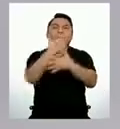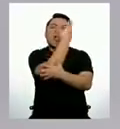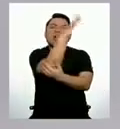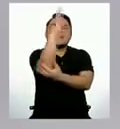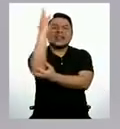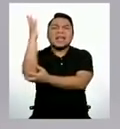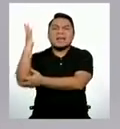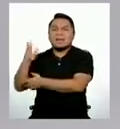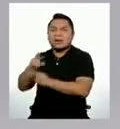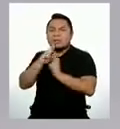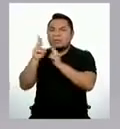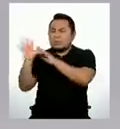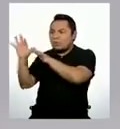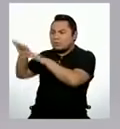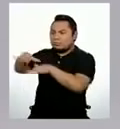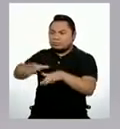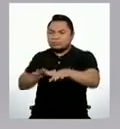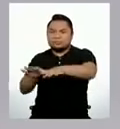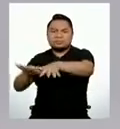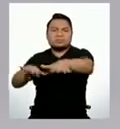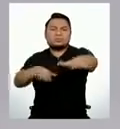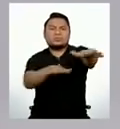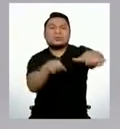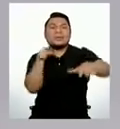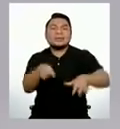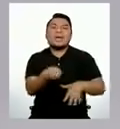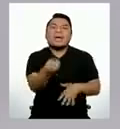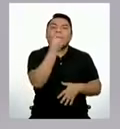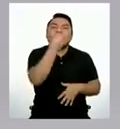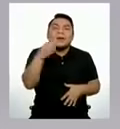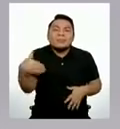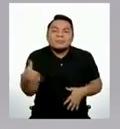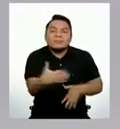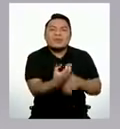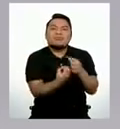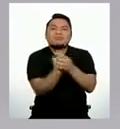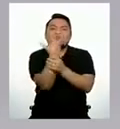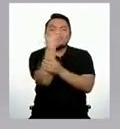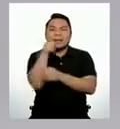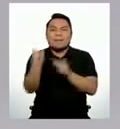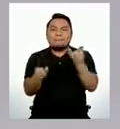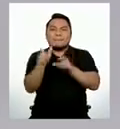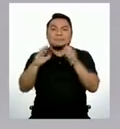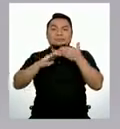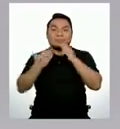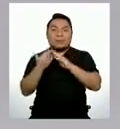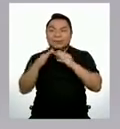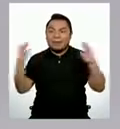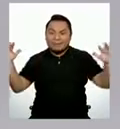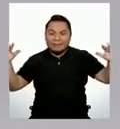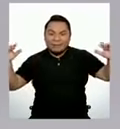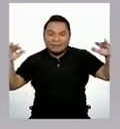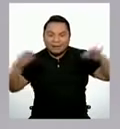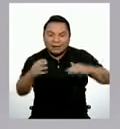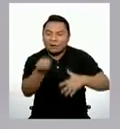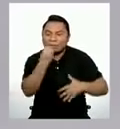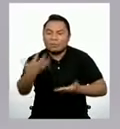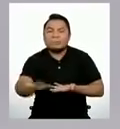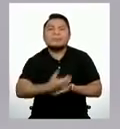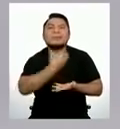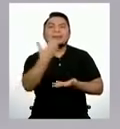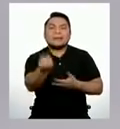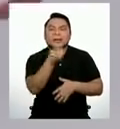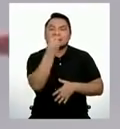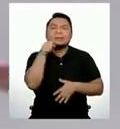alimentando a todas las personas, animales y plantas que están a su paso, logrando que la selva se vea